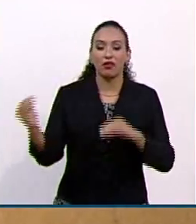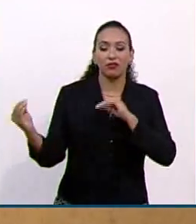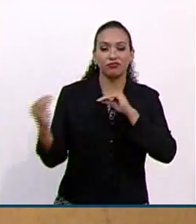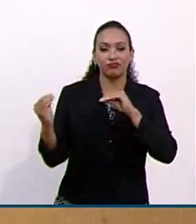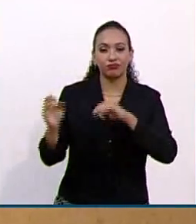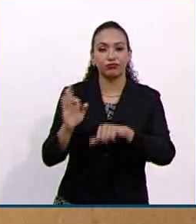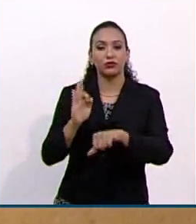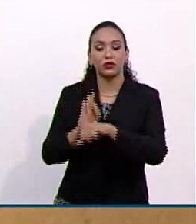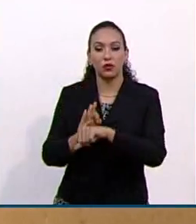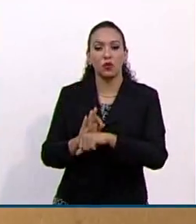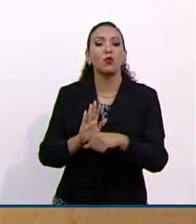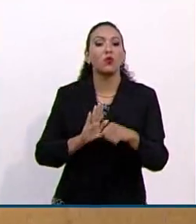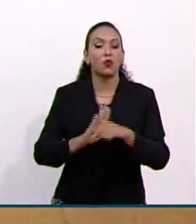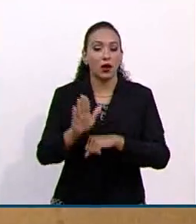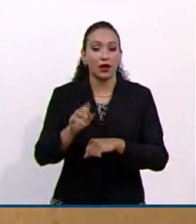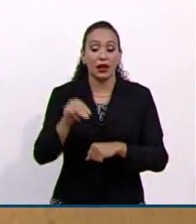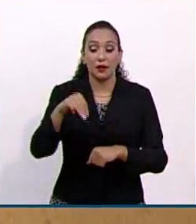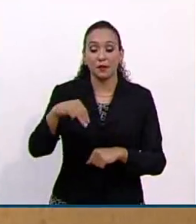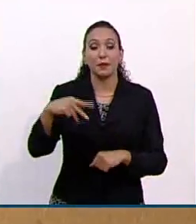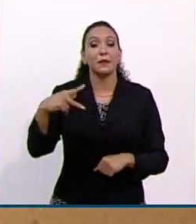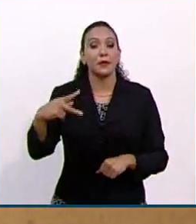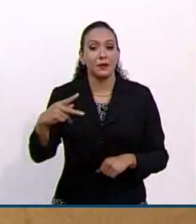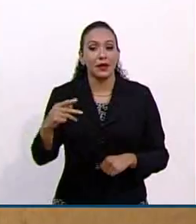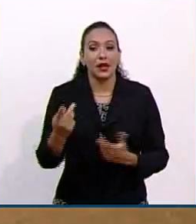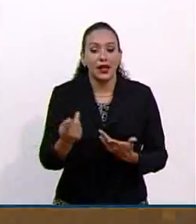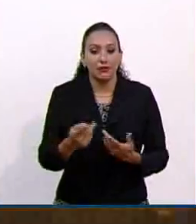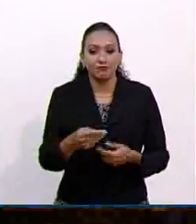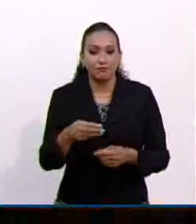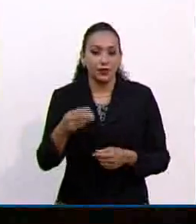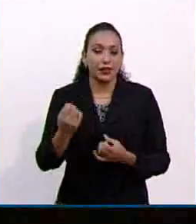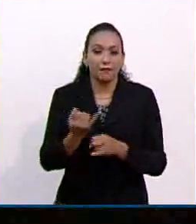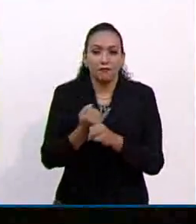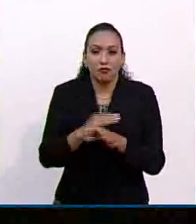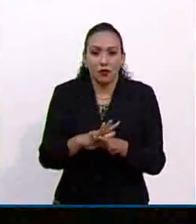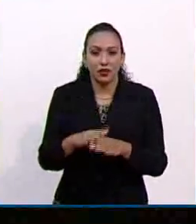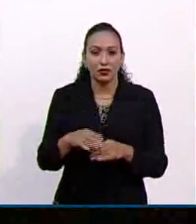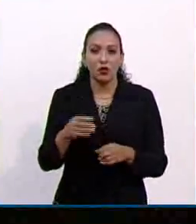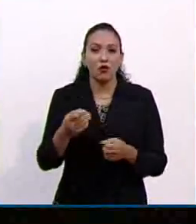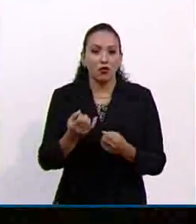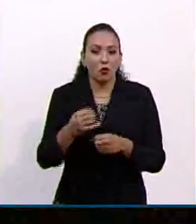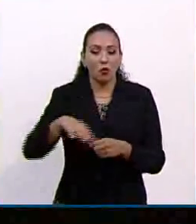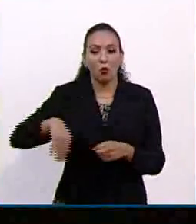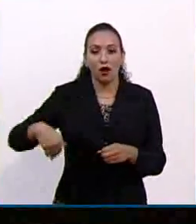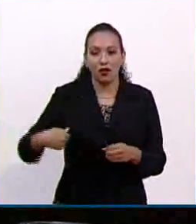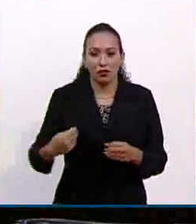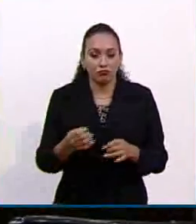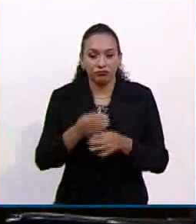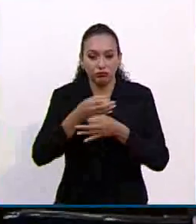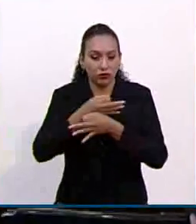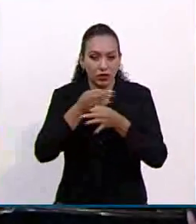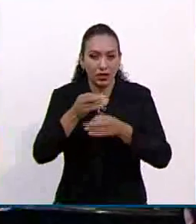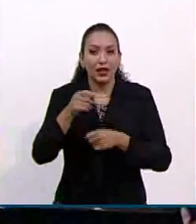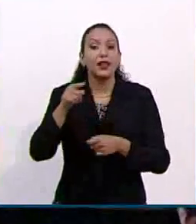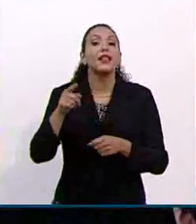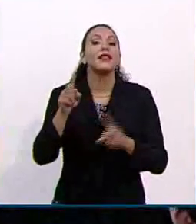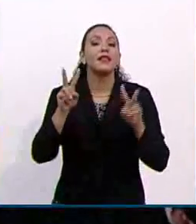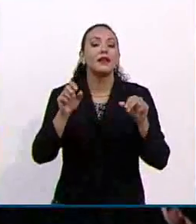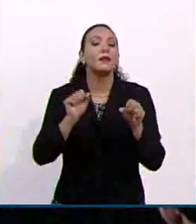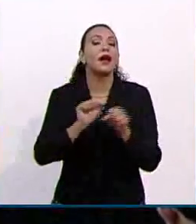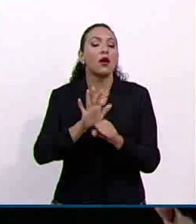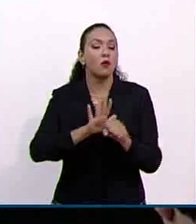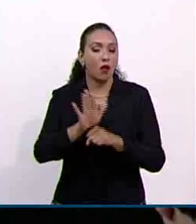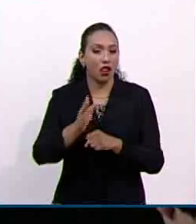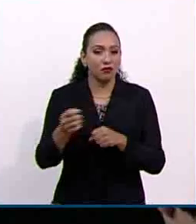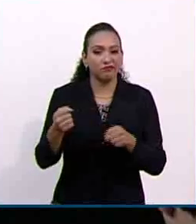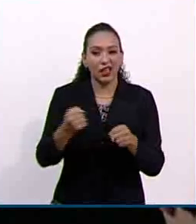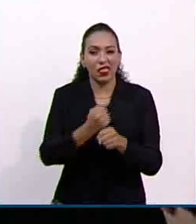contra de la omisión del Ministerio Público de integrar una investigación por actos de tortura es el que tiene jurisdicción sobre el lugar en que radica